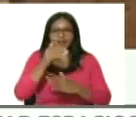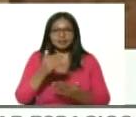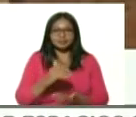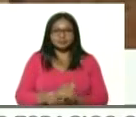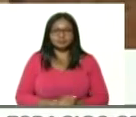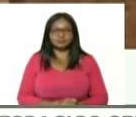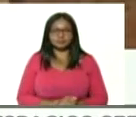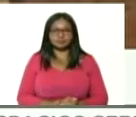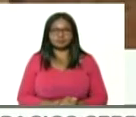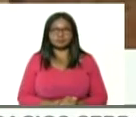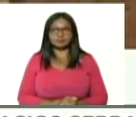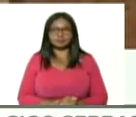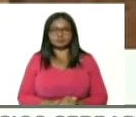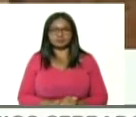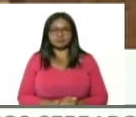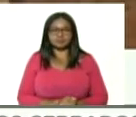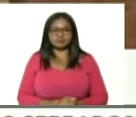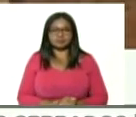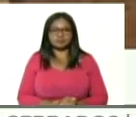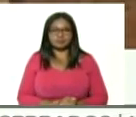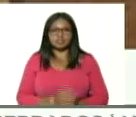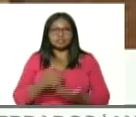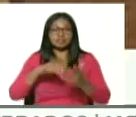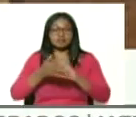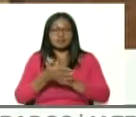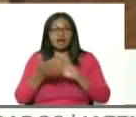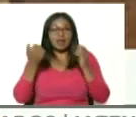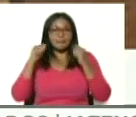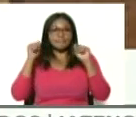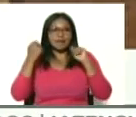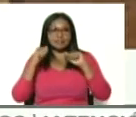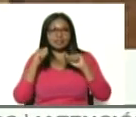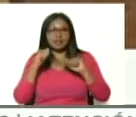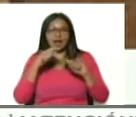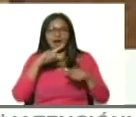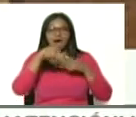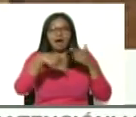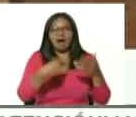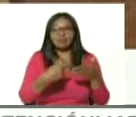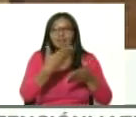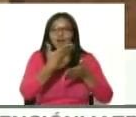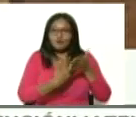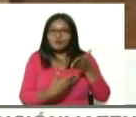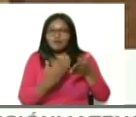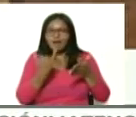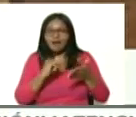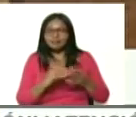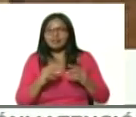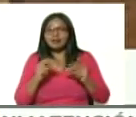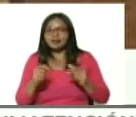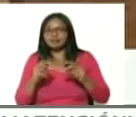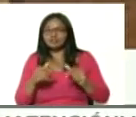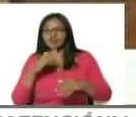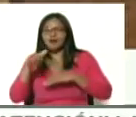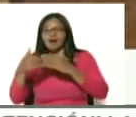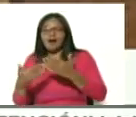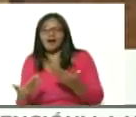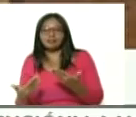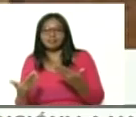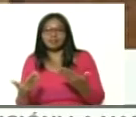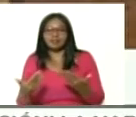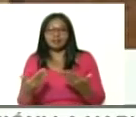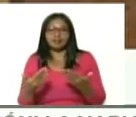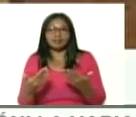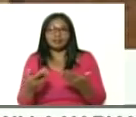¿Verdad? Es la praxis. De la práctica a la teoría, de la teoría a la acción, de la acción a